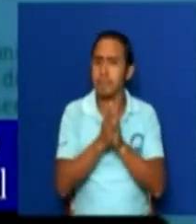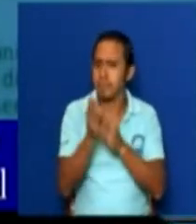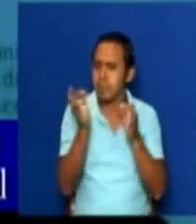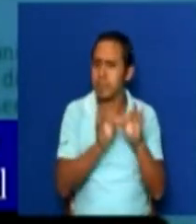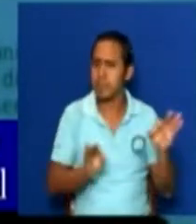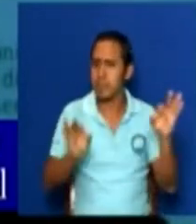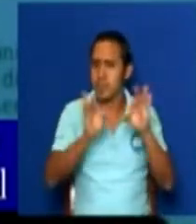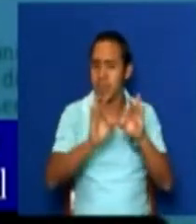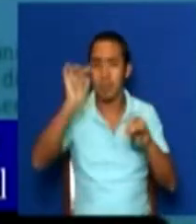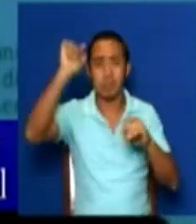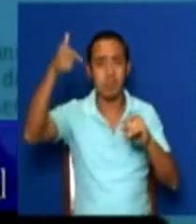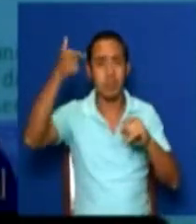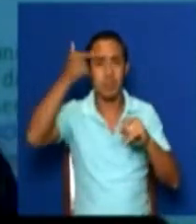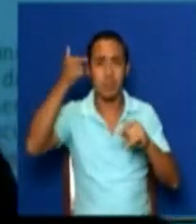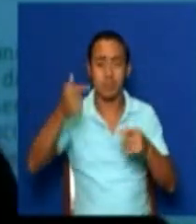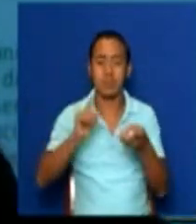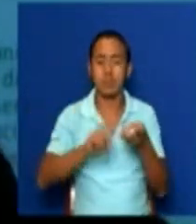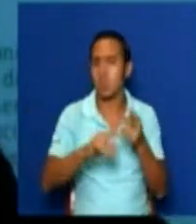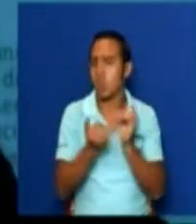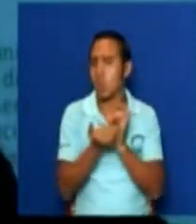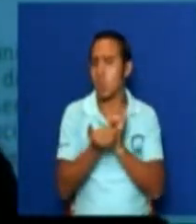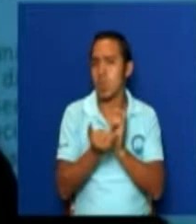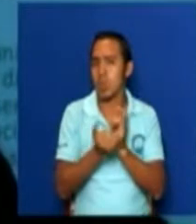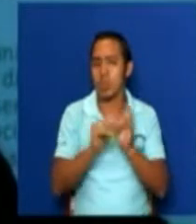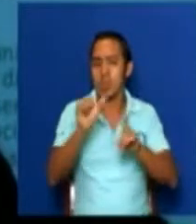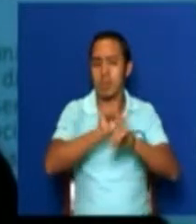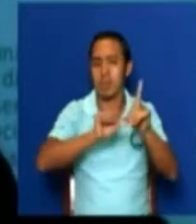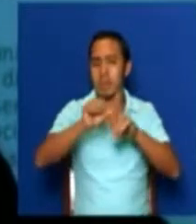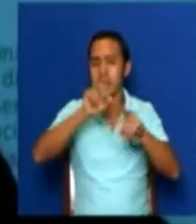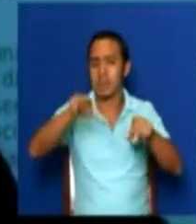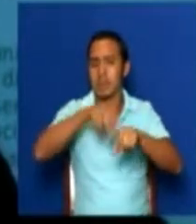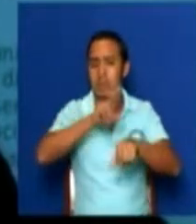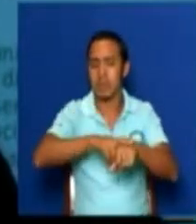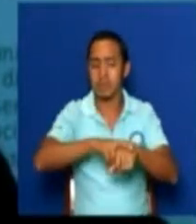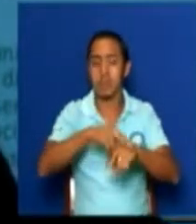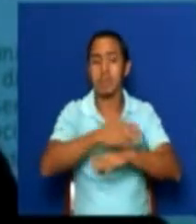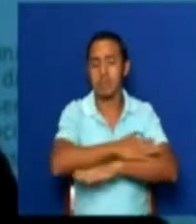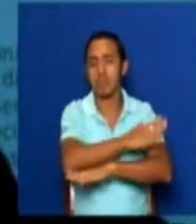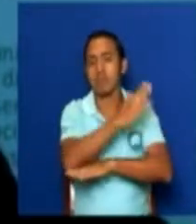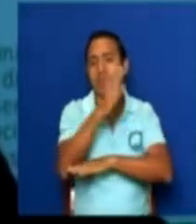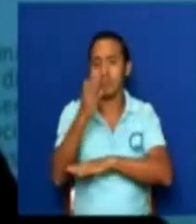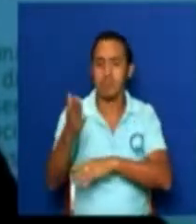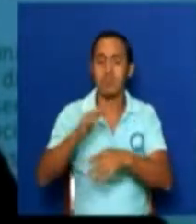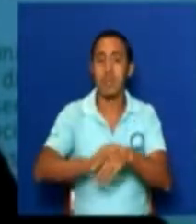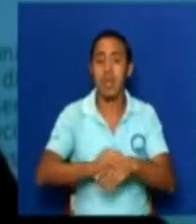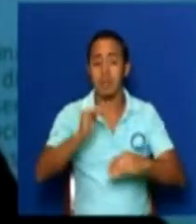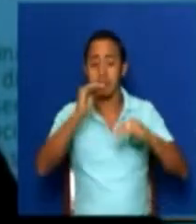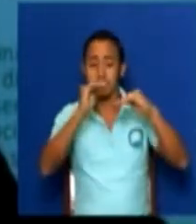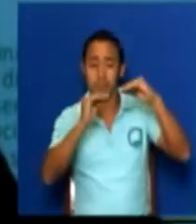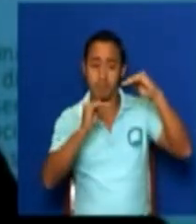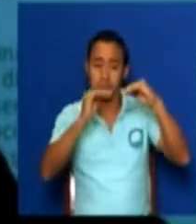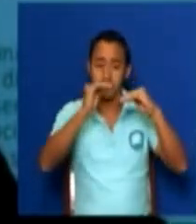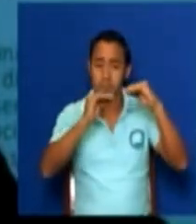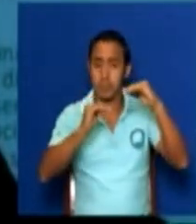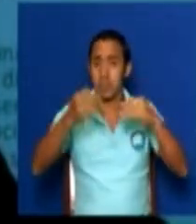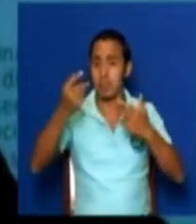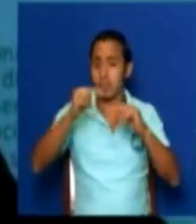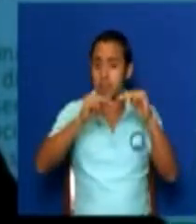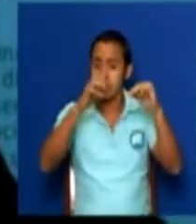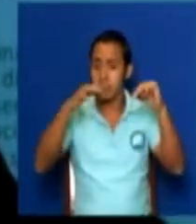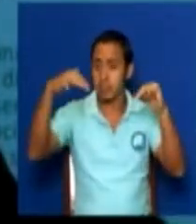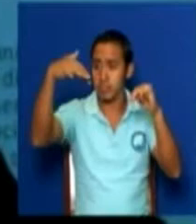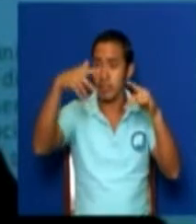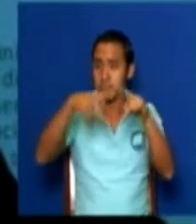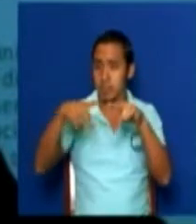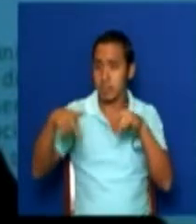nuestro gobierno y de la Asamblea Nacional. En el periodo aprobamos la ley de variación de la tarifa de energía eléctrica al